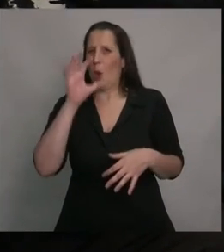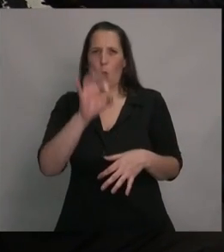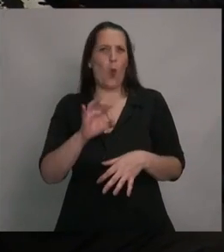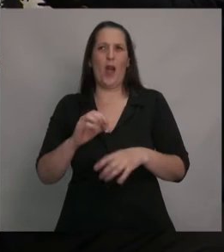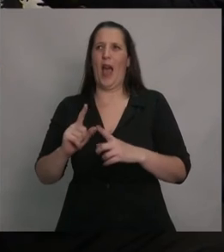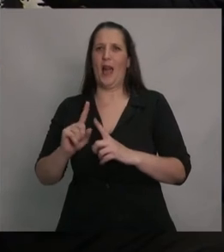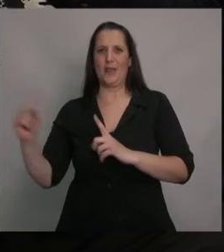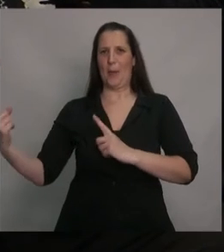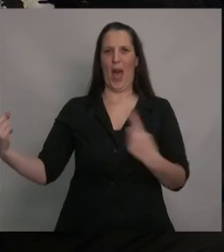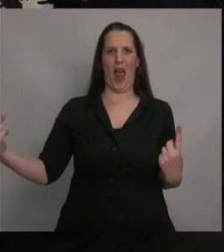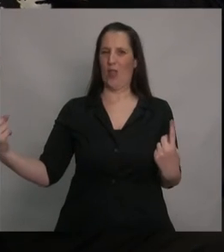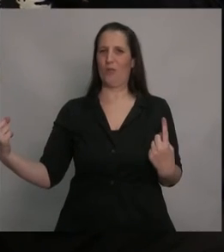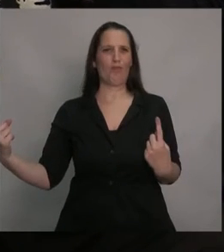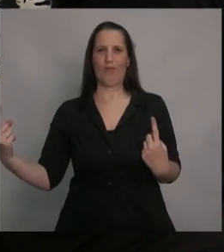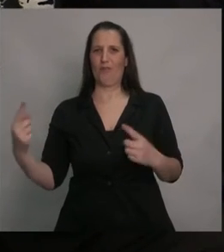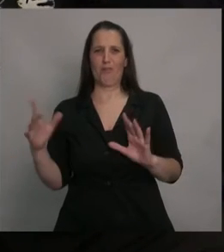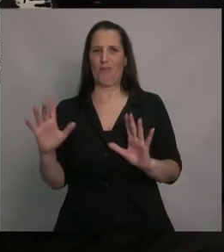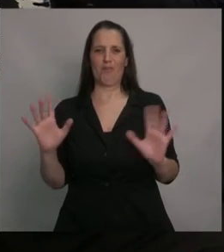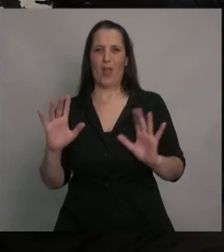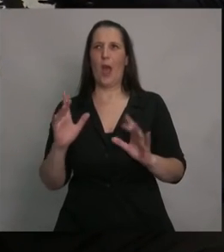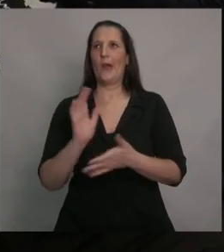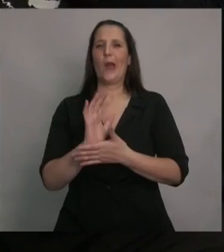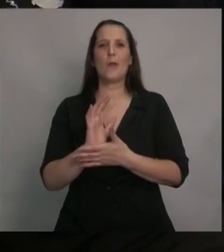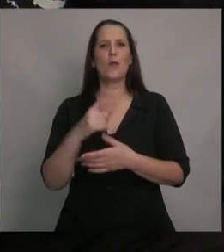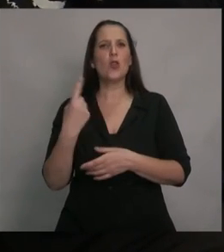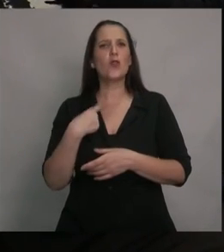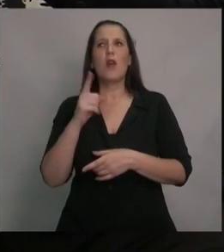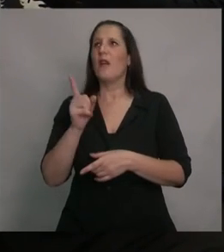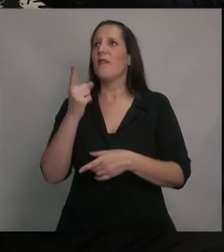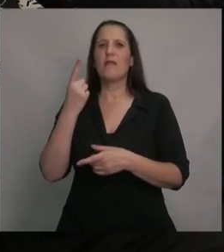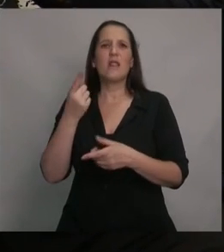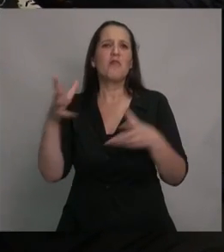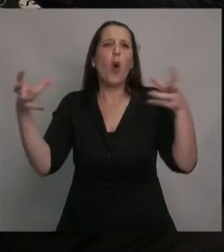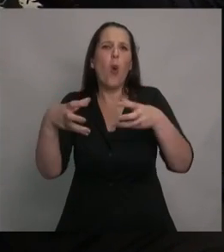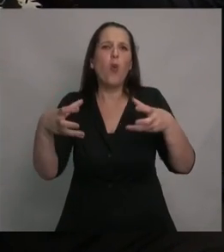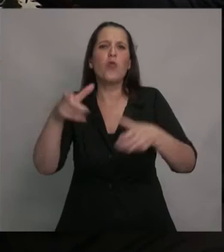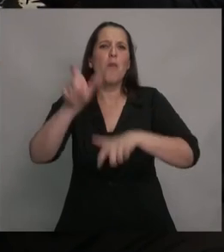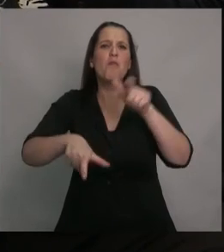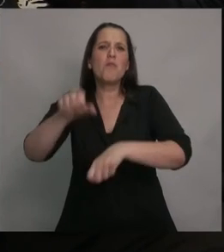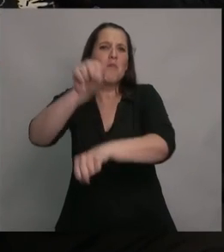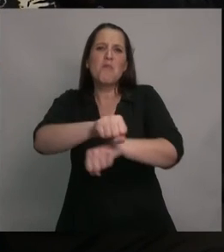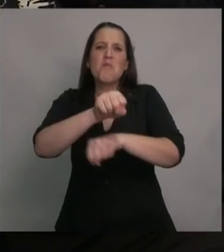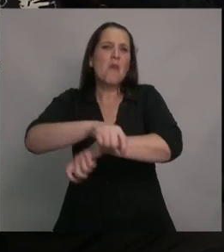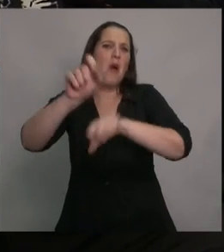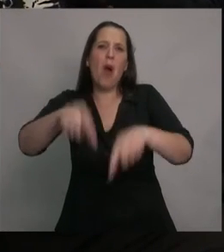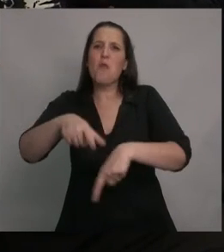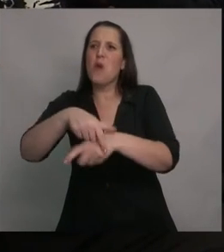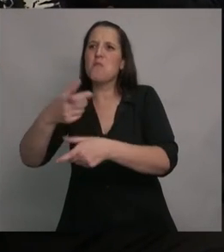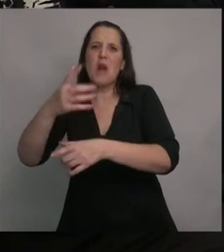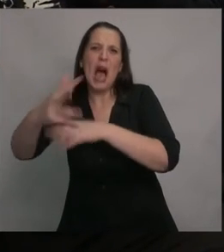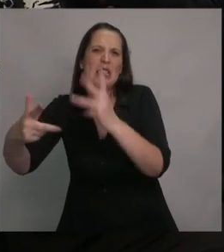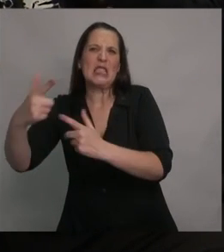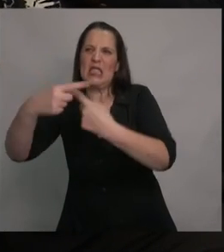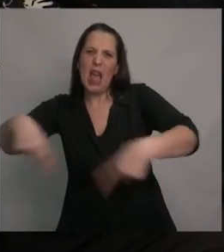separaron como presos políticos, sino que vivíamos entre criminales comunes. Y eso te mantiene en